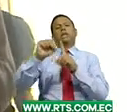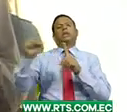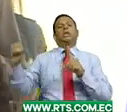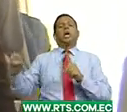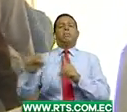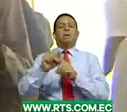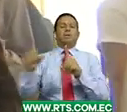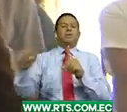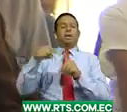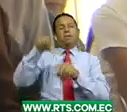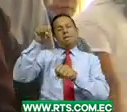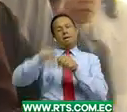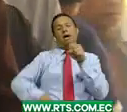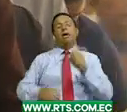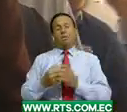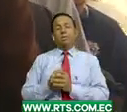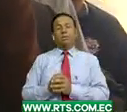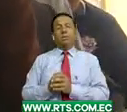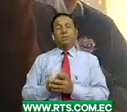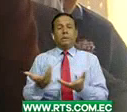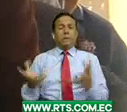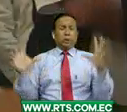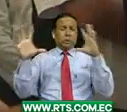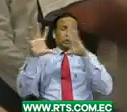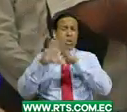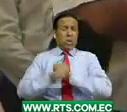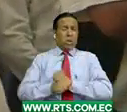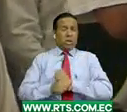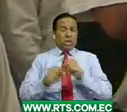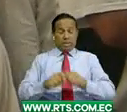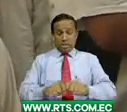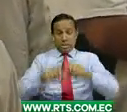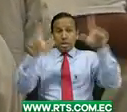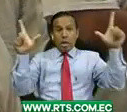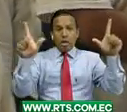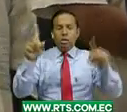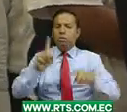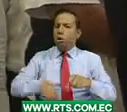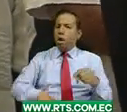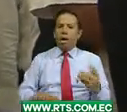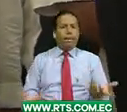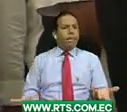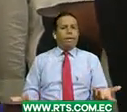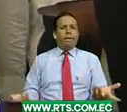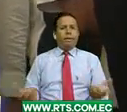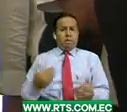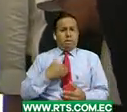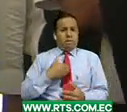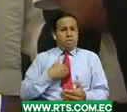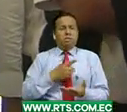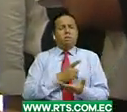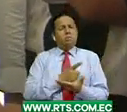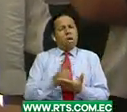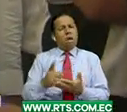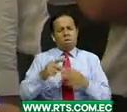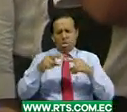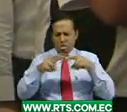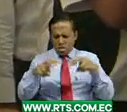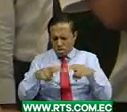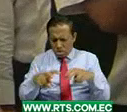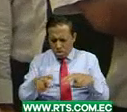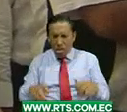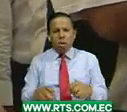que toda la noche ha sido imposible ingresar. O sea, toda la semana me pasé averiguando, pero no se pudo,